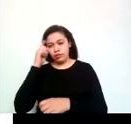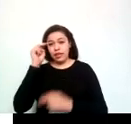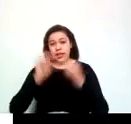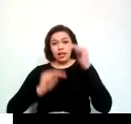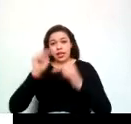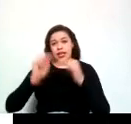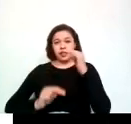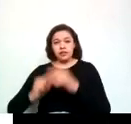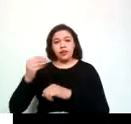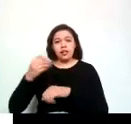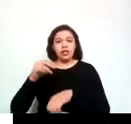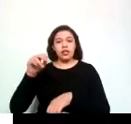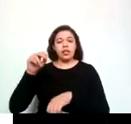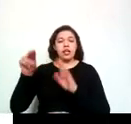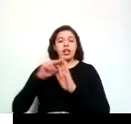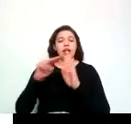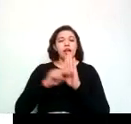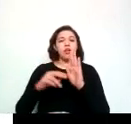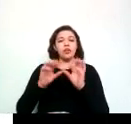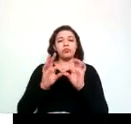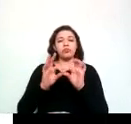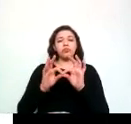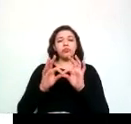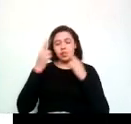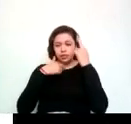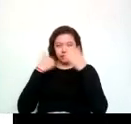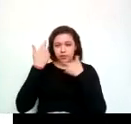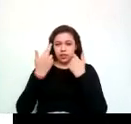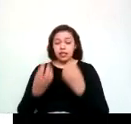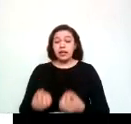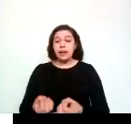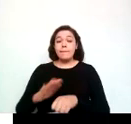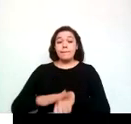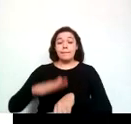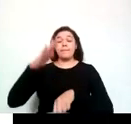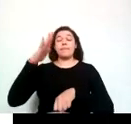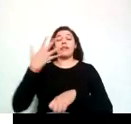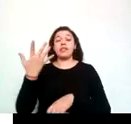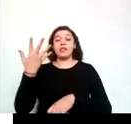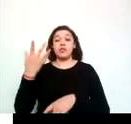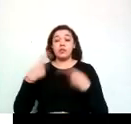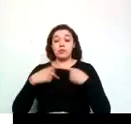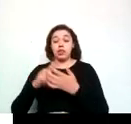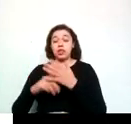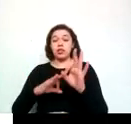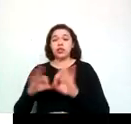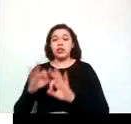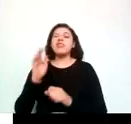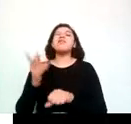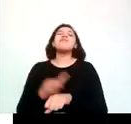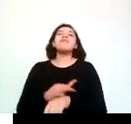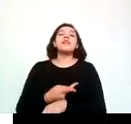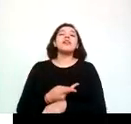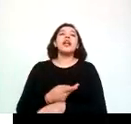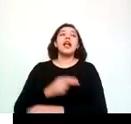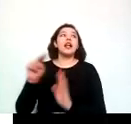¿ok? ¿Y qué pasa si tengo más de 50 colaboradores? Ok, en este caso, la norma nos dice que tengo